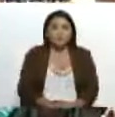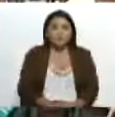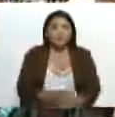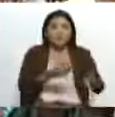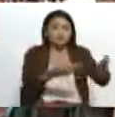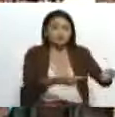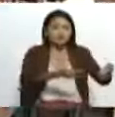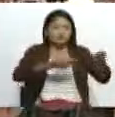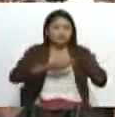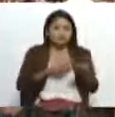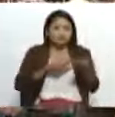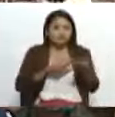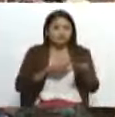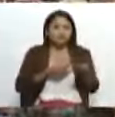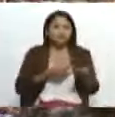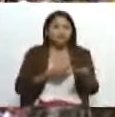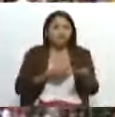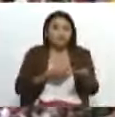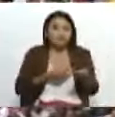esta proclama,